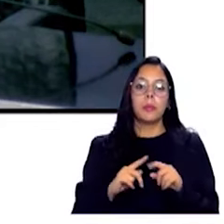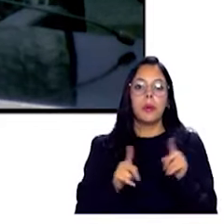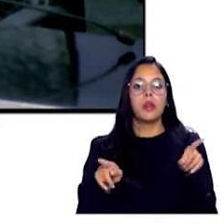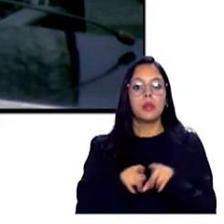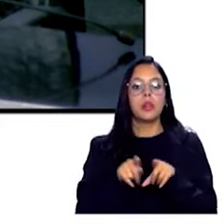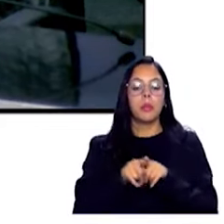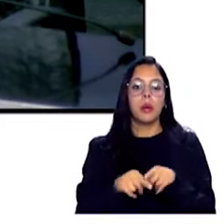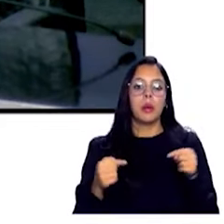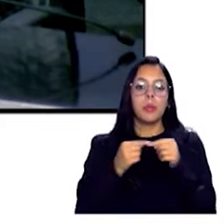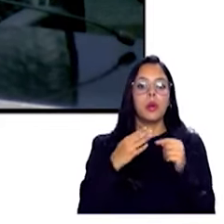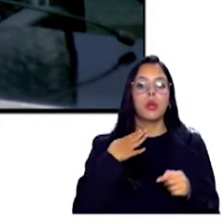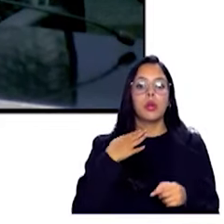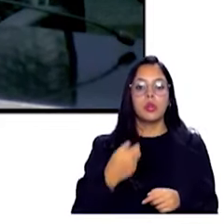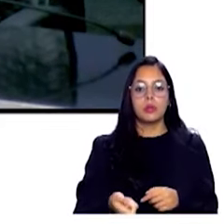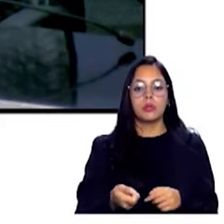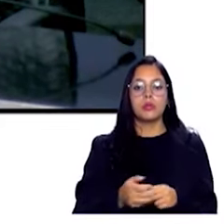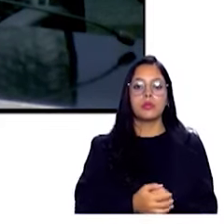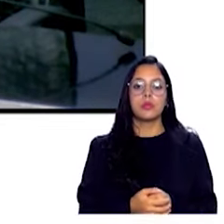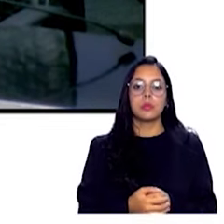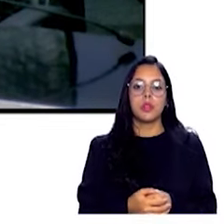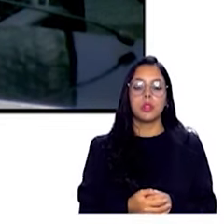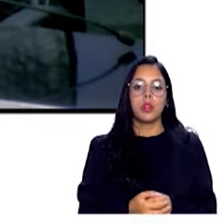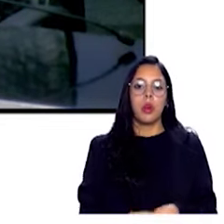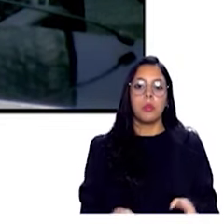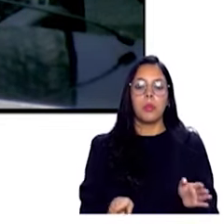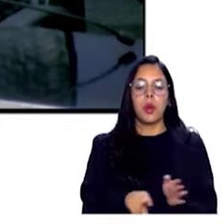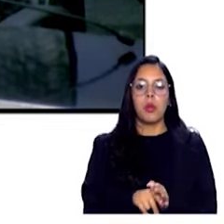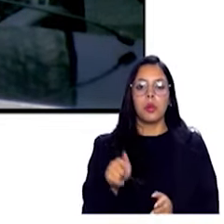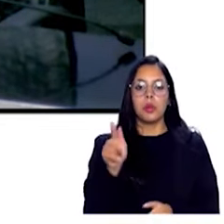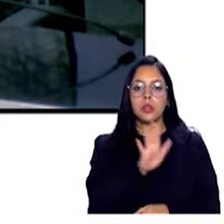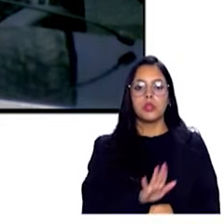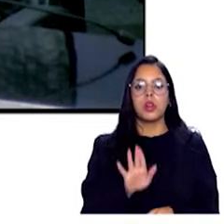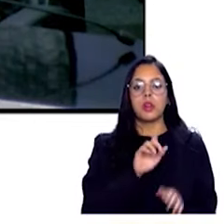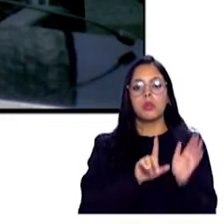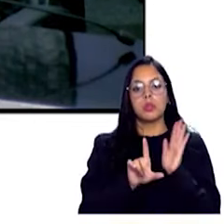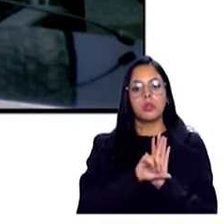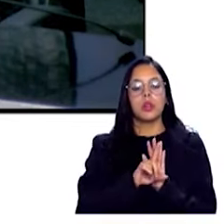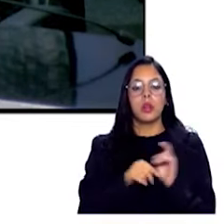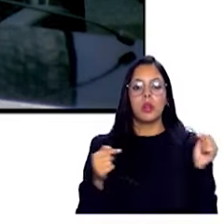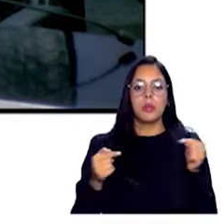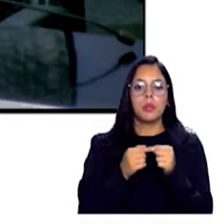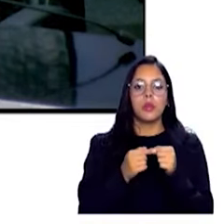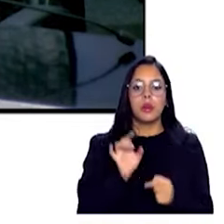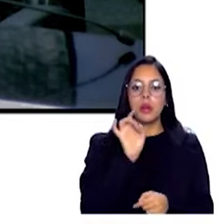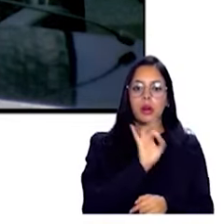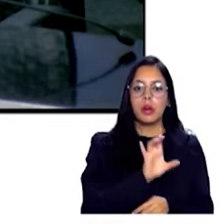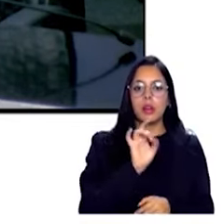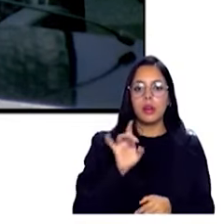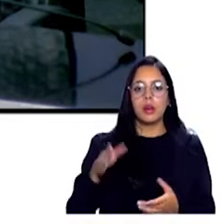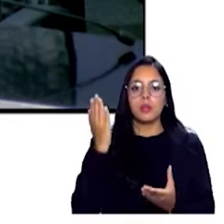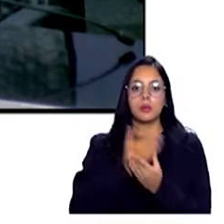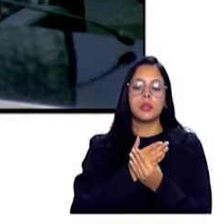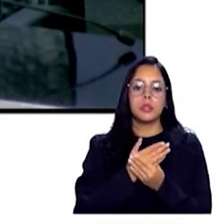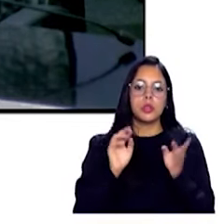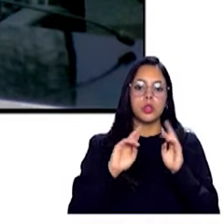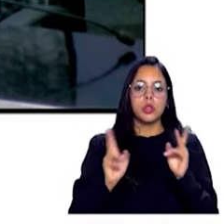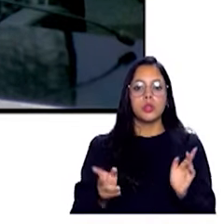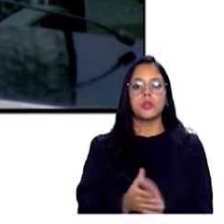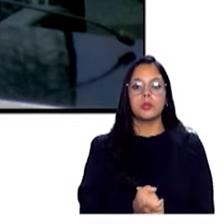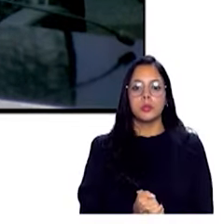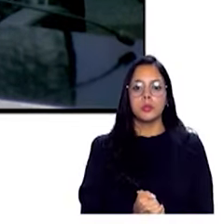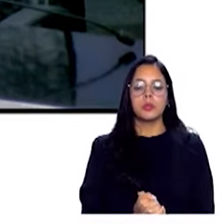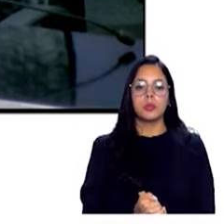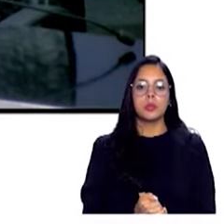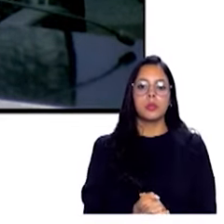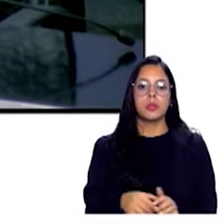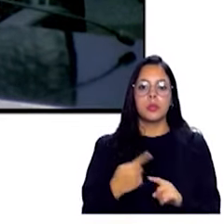mandato General de la Ley y aplicarlo a cada caso concreto Y eso vaquir un funcies de interpretación funciones